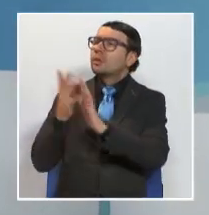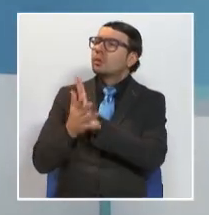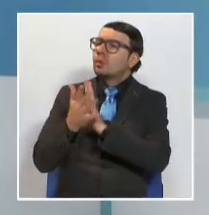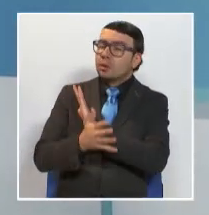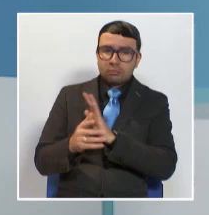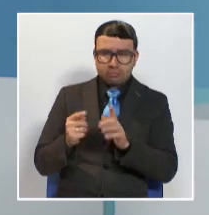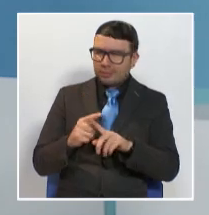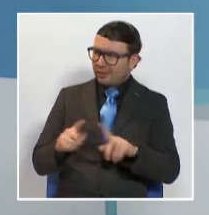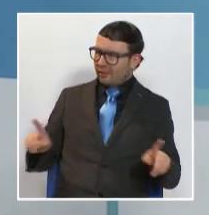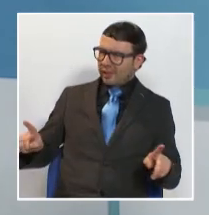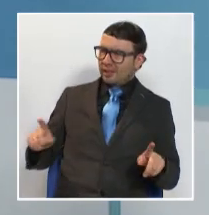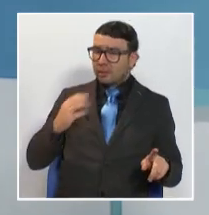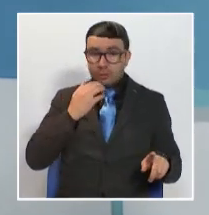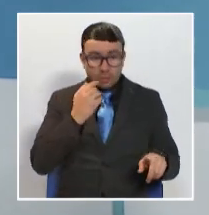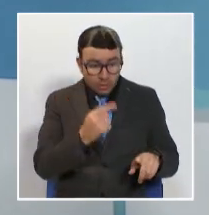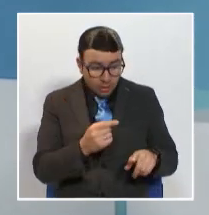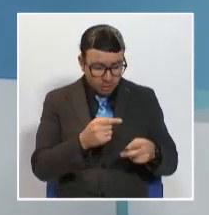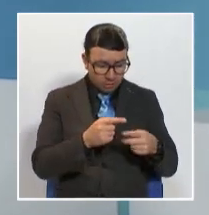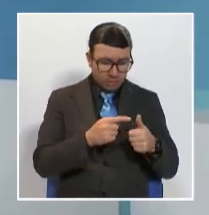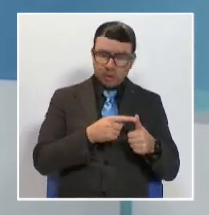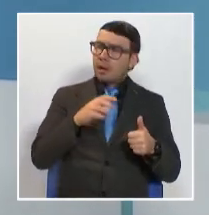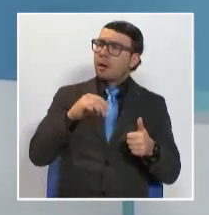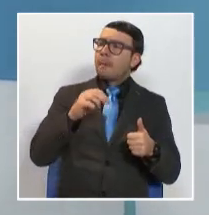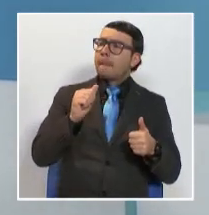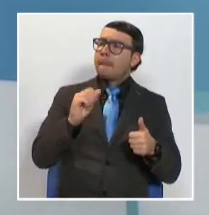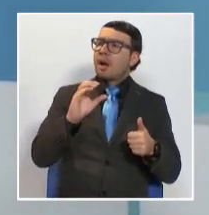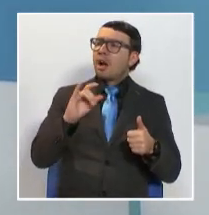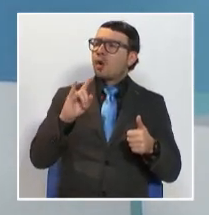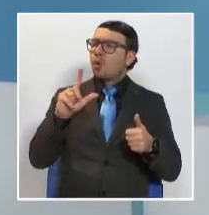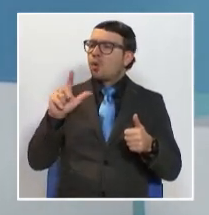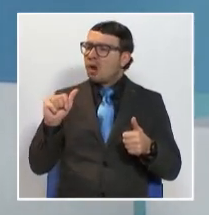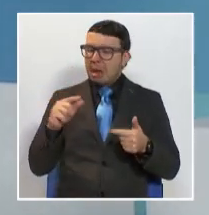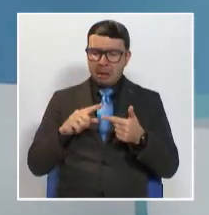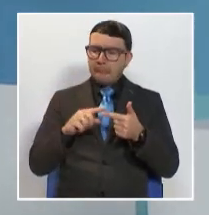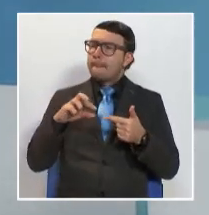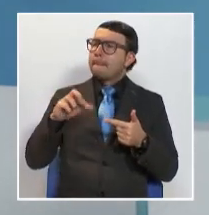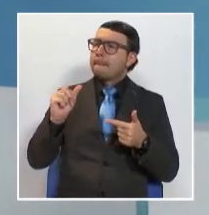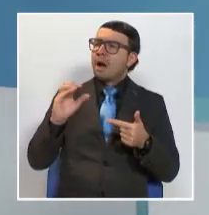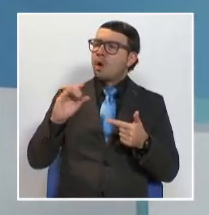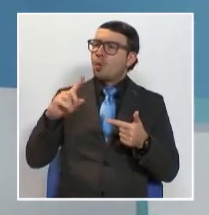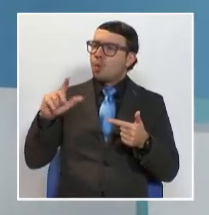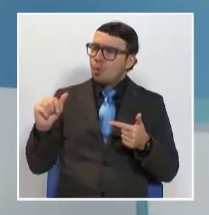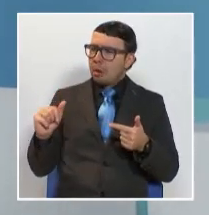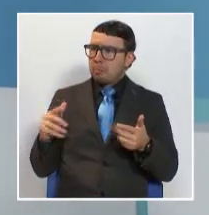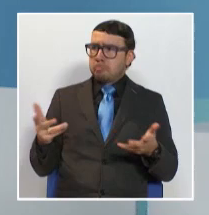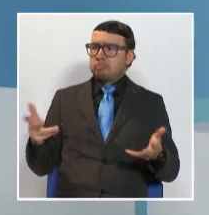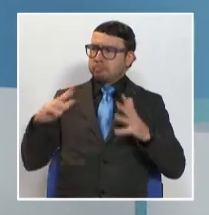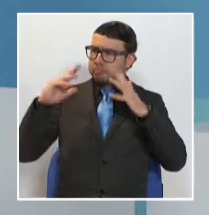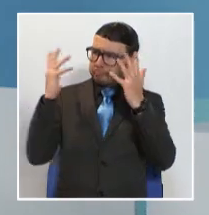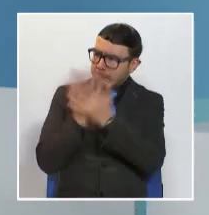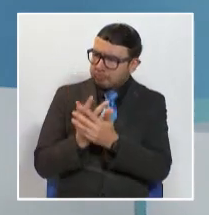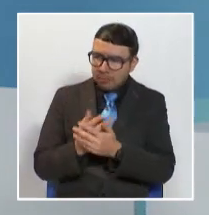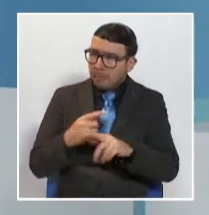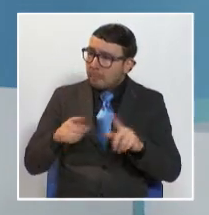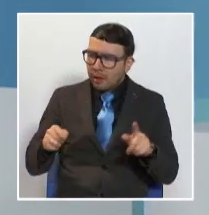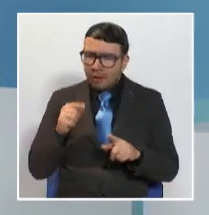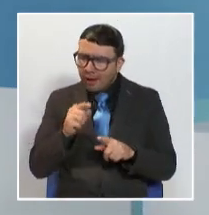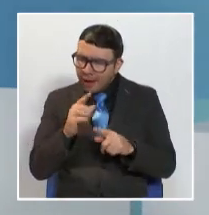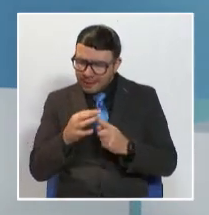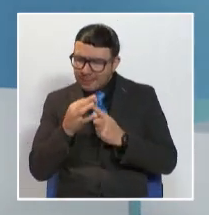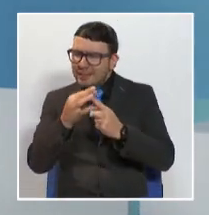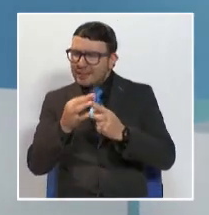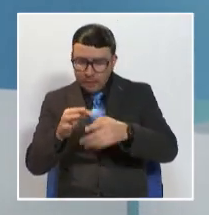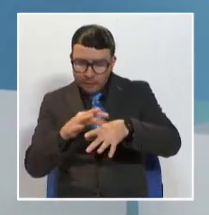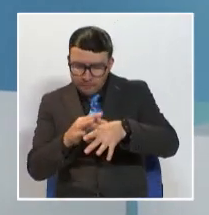es la diferencia entre una mácula, una pápula, todos esos nombres que de pronto las personas no entienden, pero cuáles son esas características de